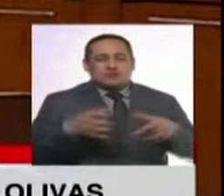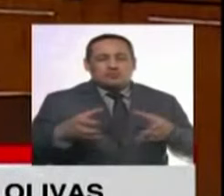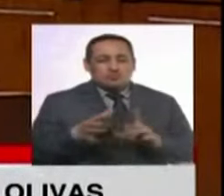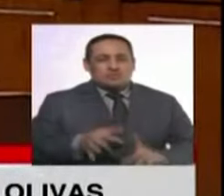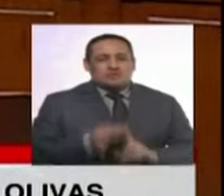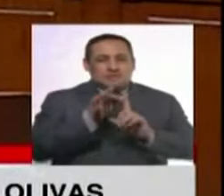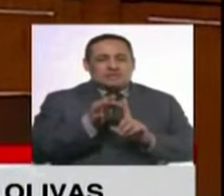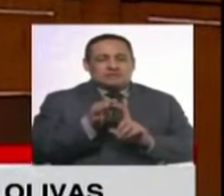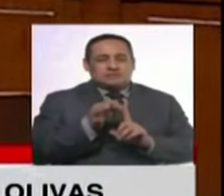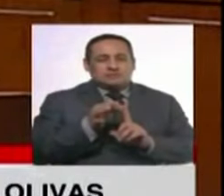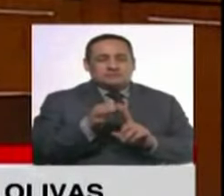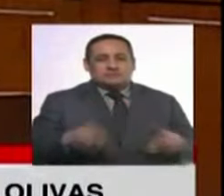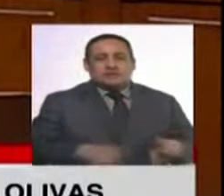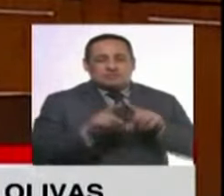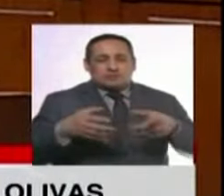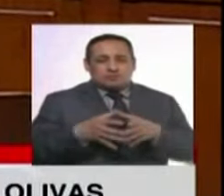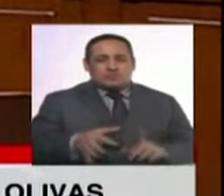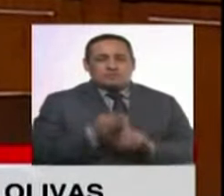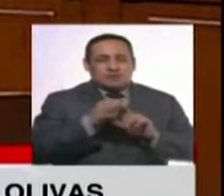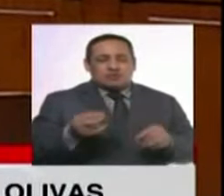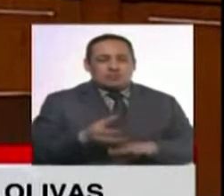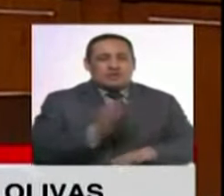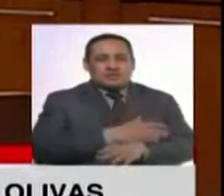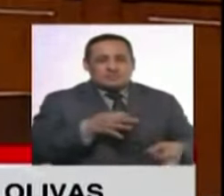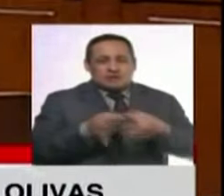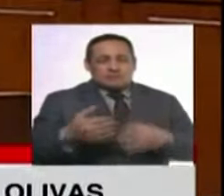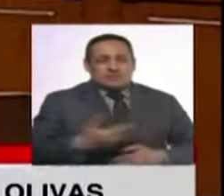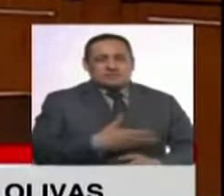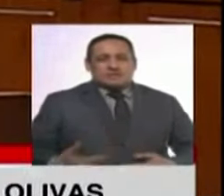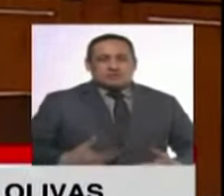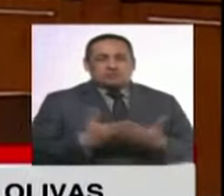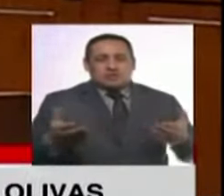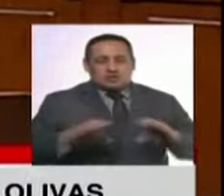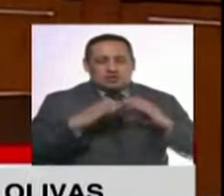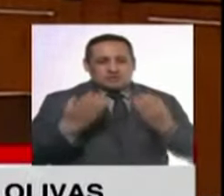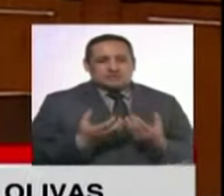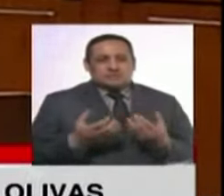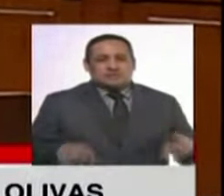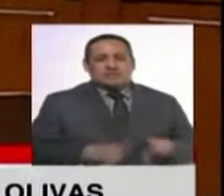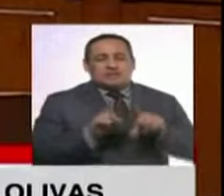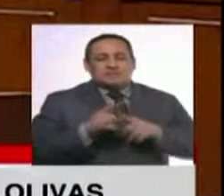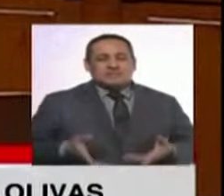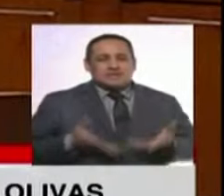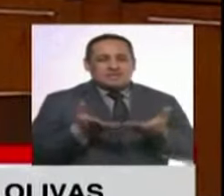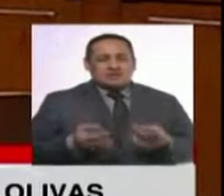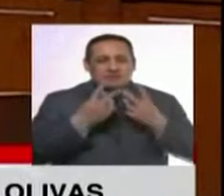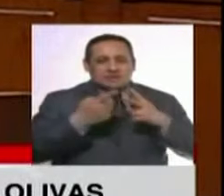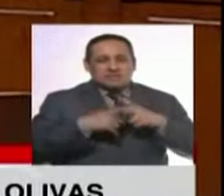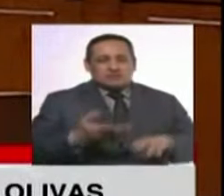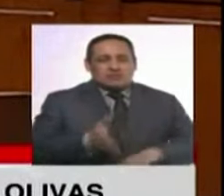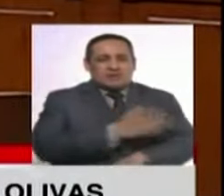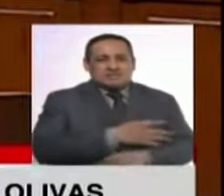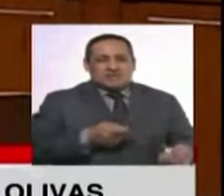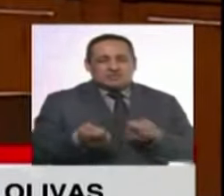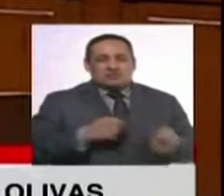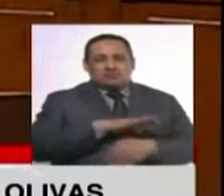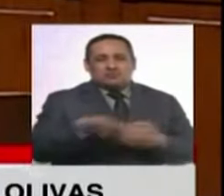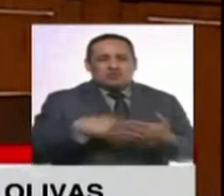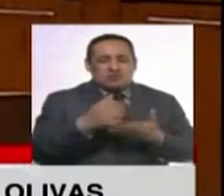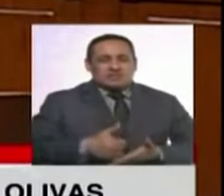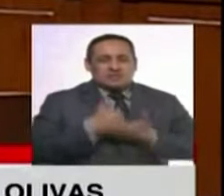especial al equipo especial como volver a reiterar señor presidenta señora congresistas se le ha brindado del inicio de mi gestión toda